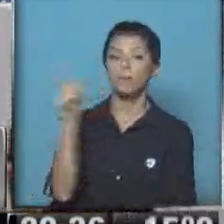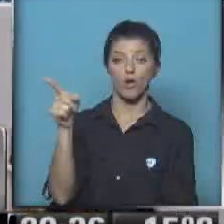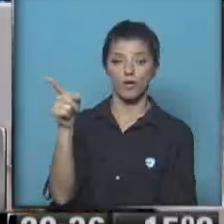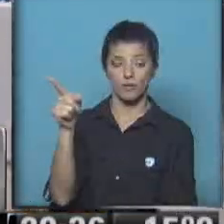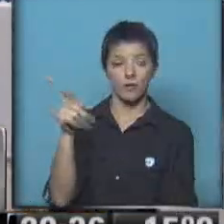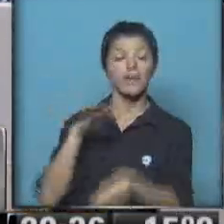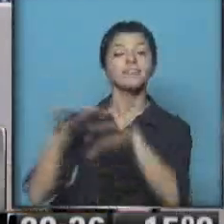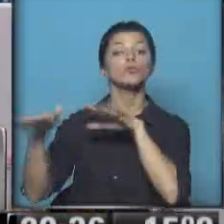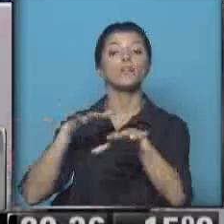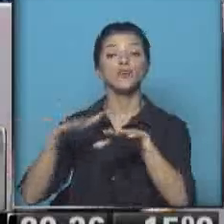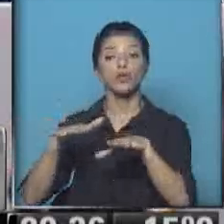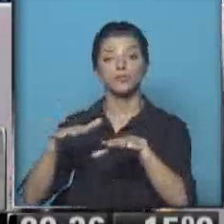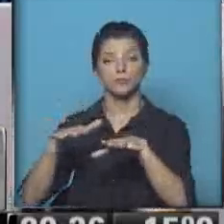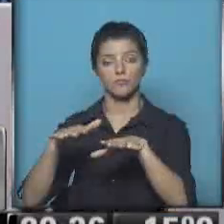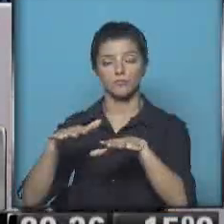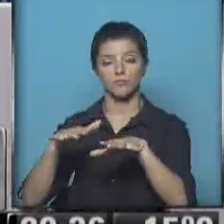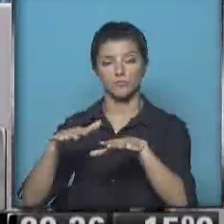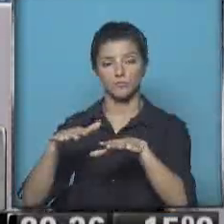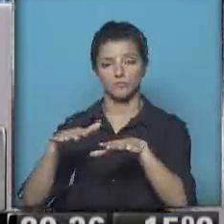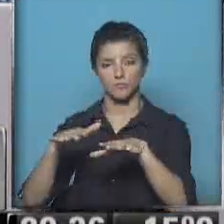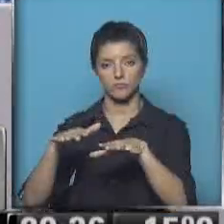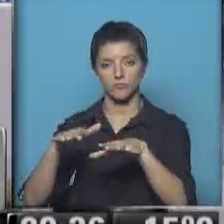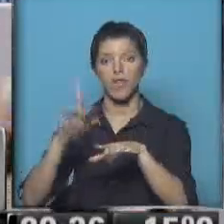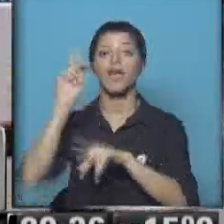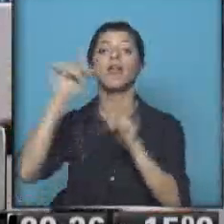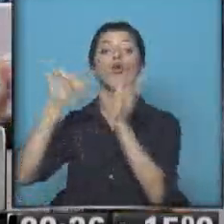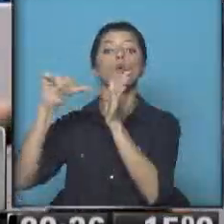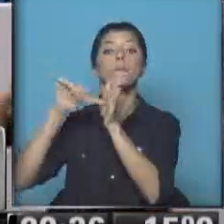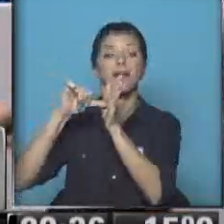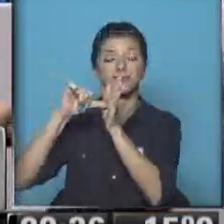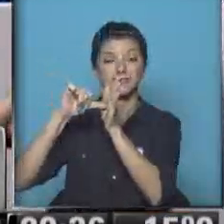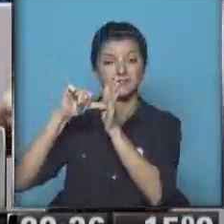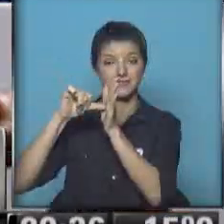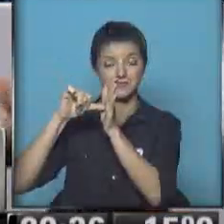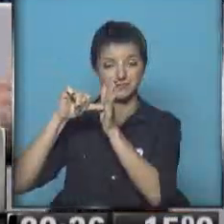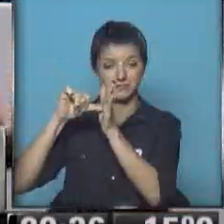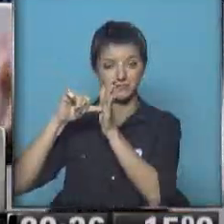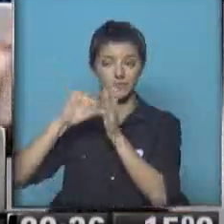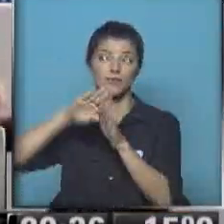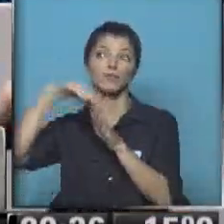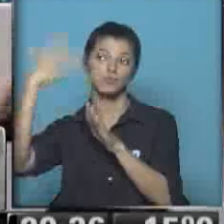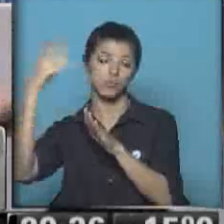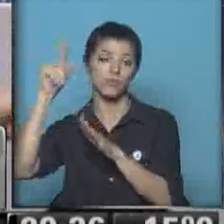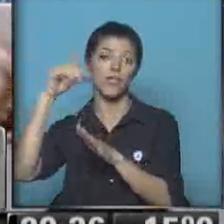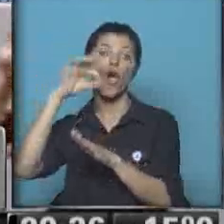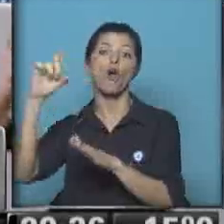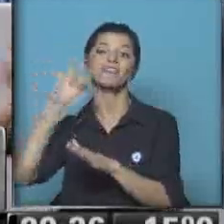está pasando en algún país hermano, cuna de la civilización occidental.